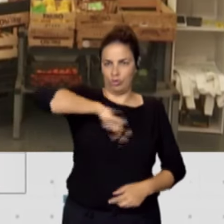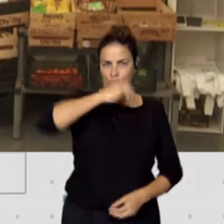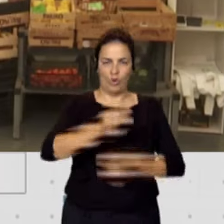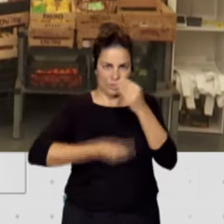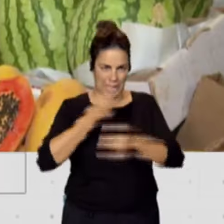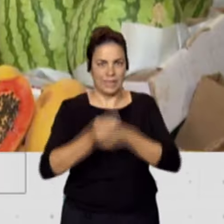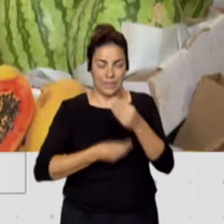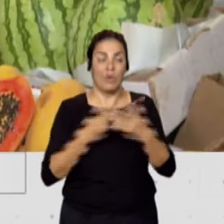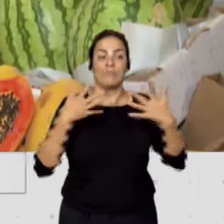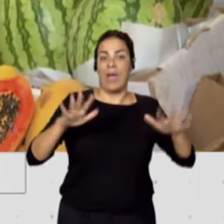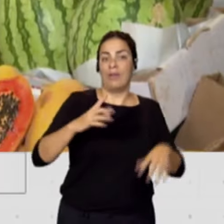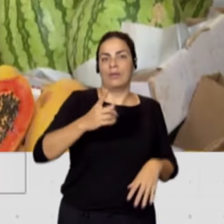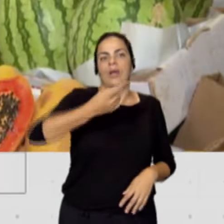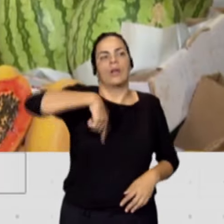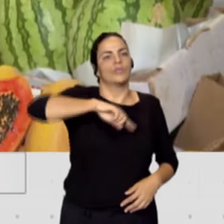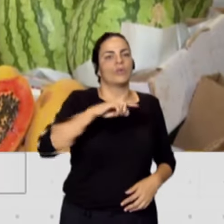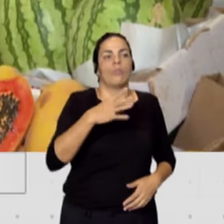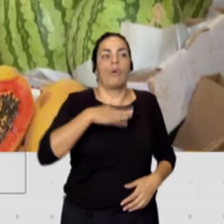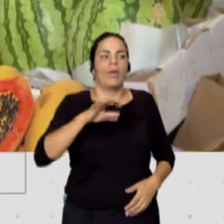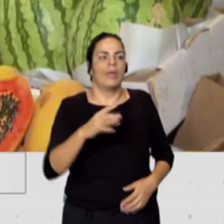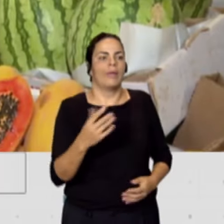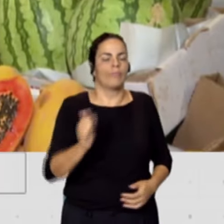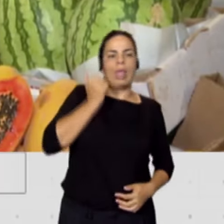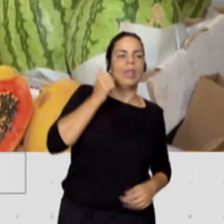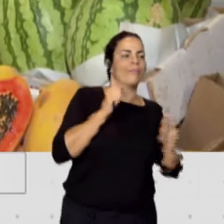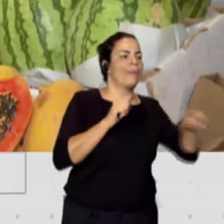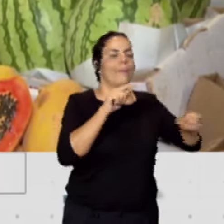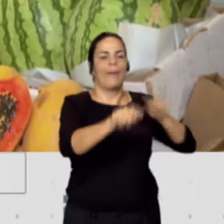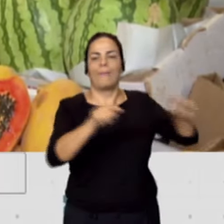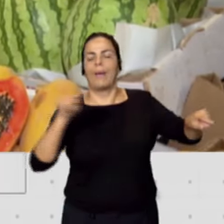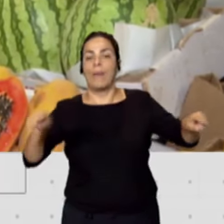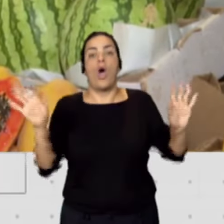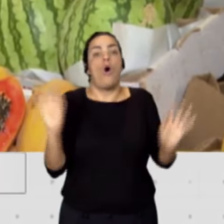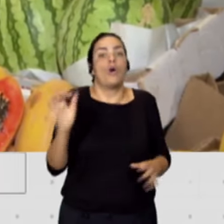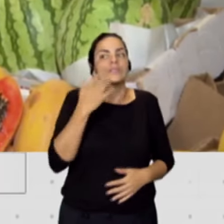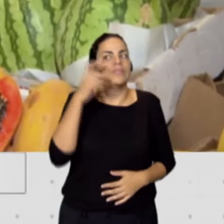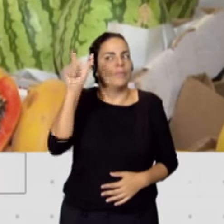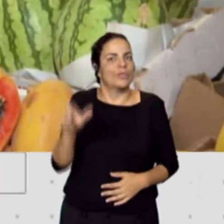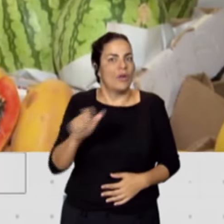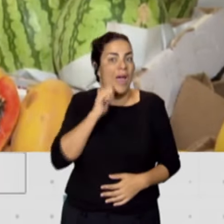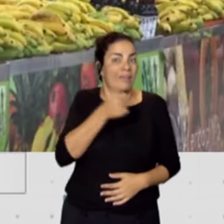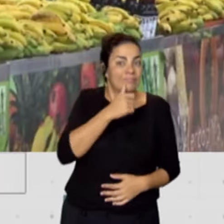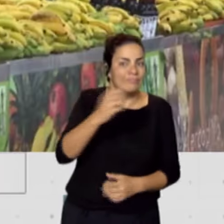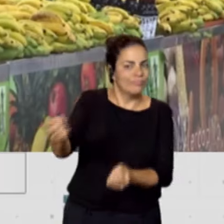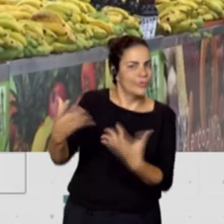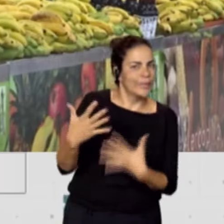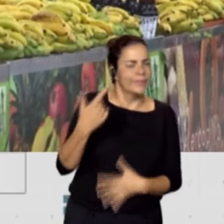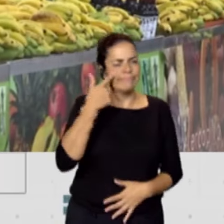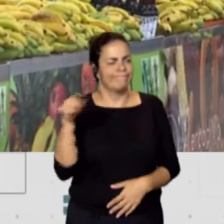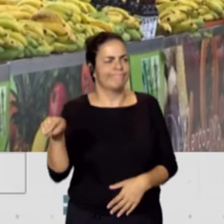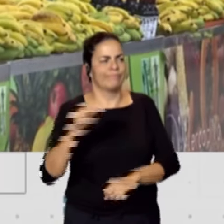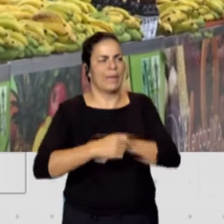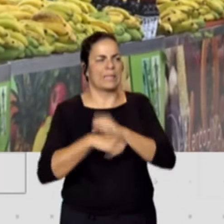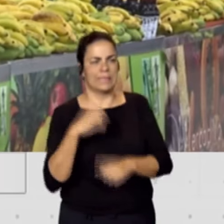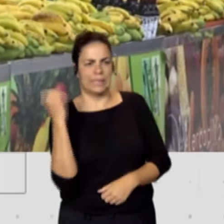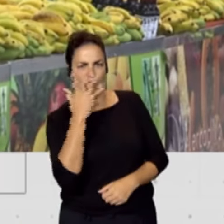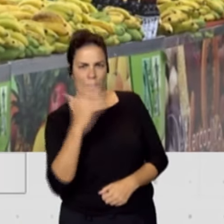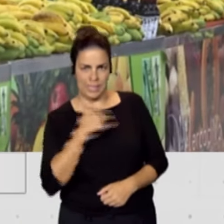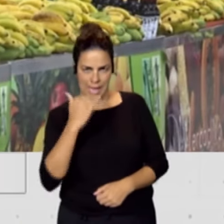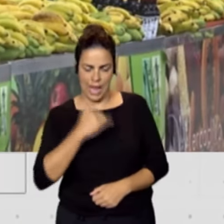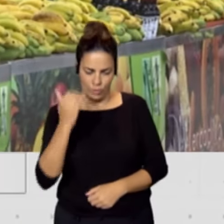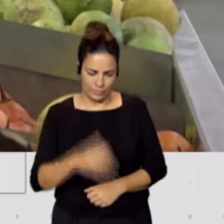claro nosotros son aleatorios o porque alguna persona nos indica de forma anónima que que sospech de una mercancía que han trado O sea